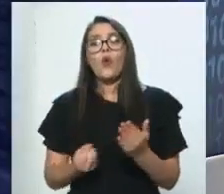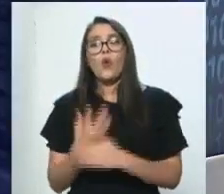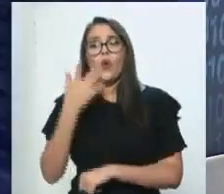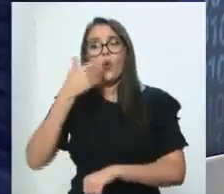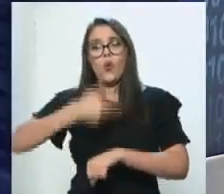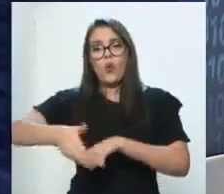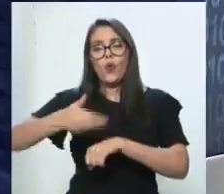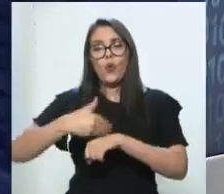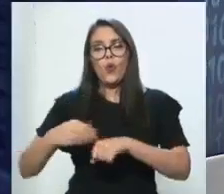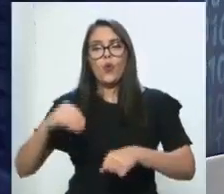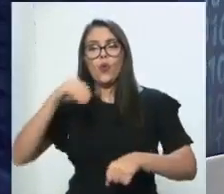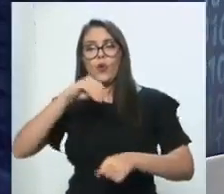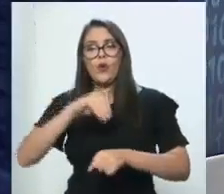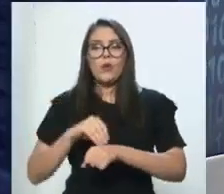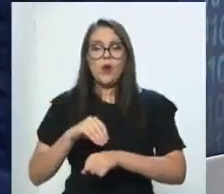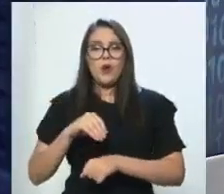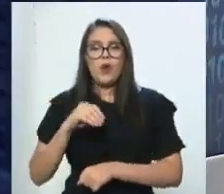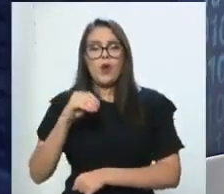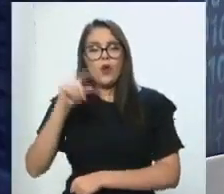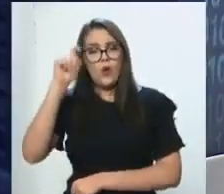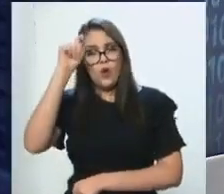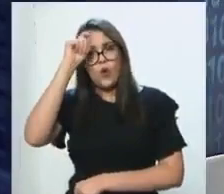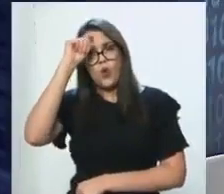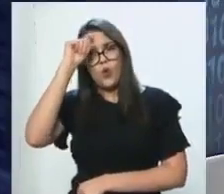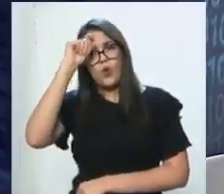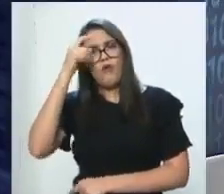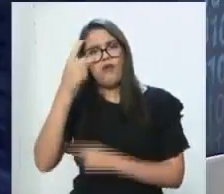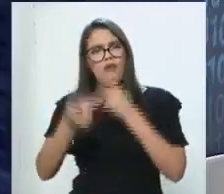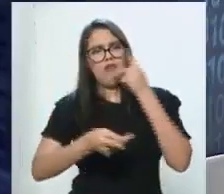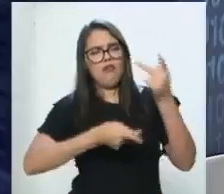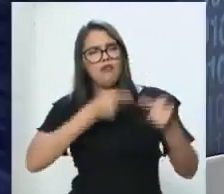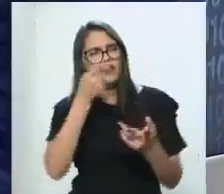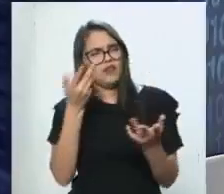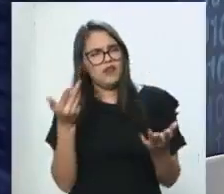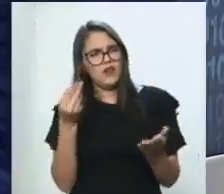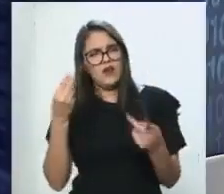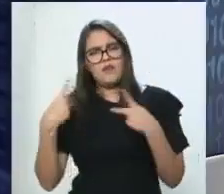por el doctor López-Gatell, generando muchísima polémica y todo tipo de señalamientos.